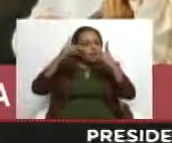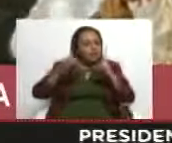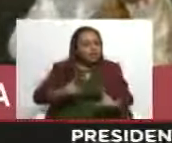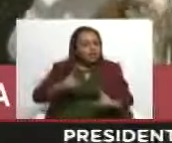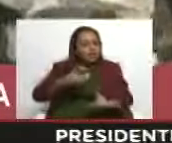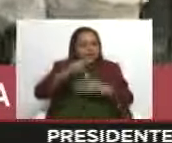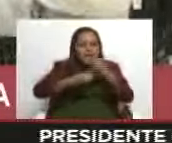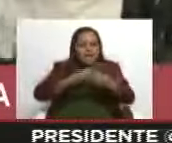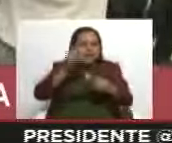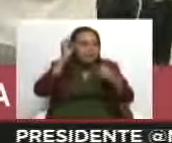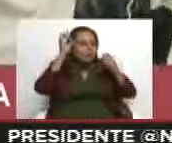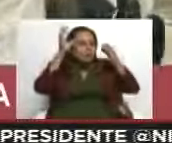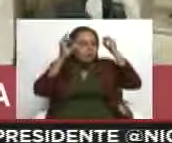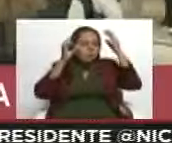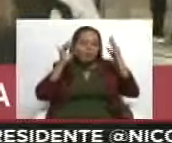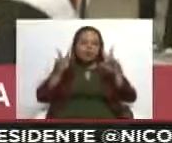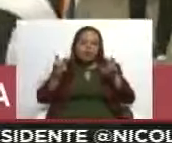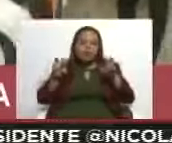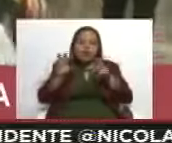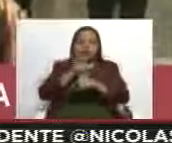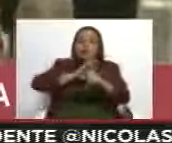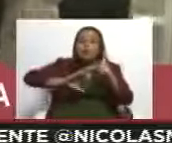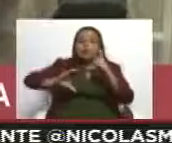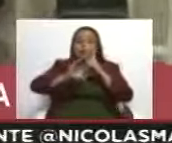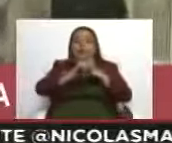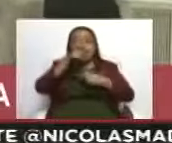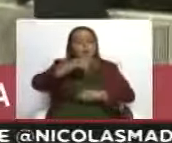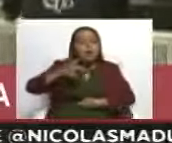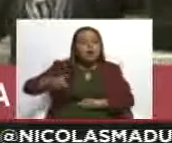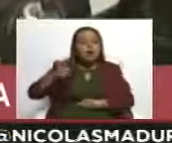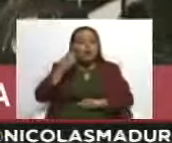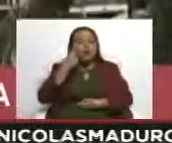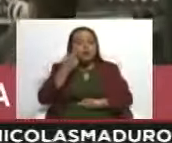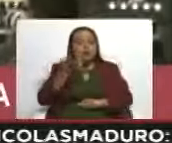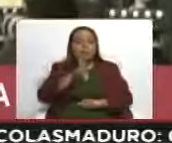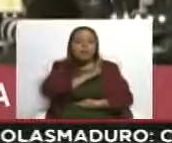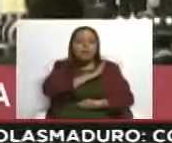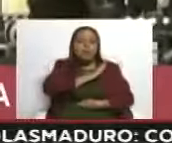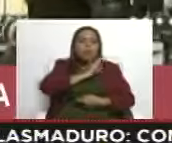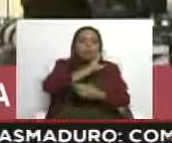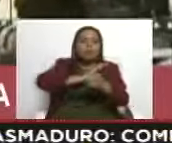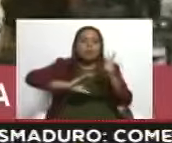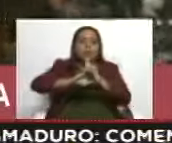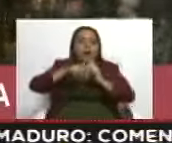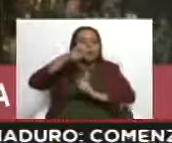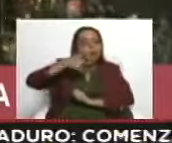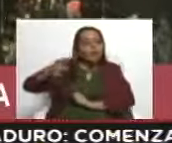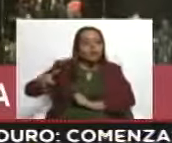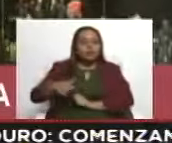crear. Entonces son las culturas populares, tradicionales, las culturas nuestras, nuestro pueblo,